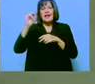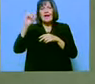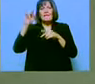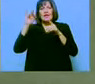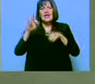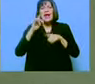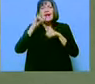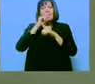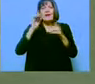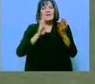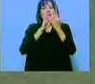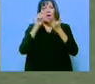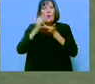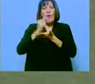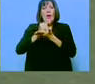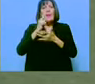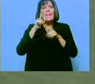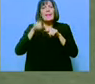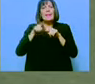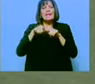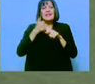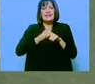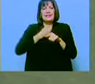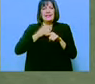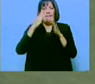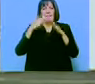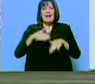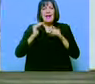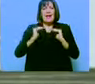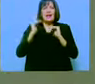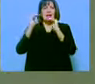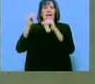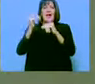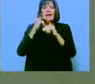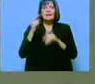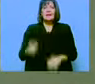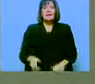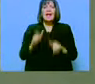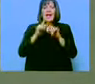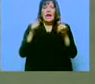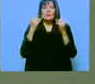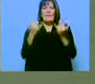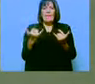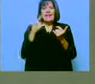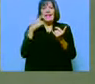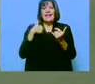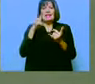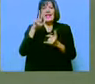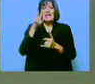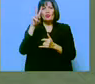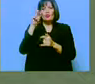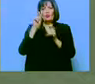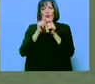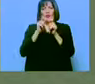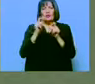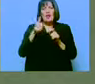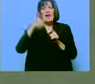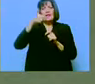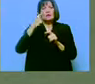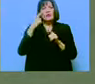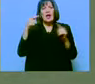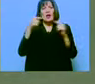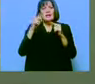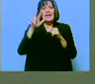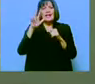para enfrentar a Guadalupe, dependiendo de sí mismo para clasificar. Actualmente tiene 32 puntos y la victoria lo pone